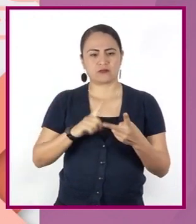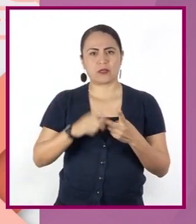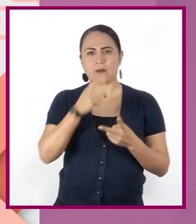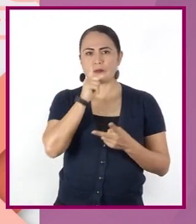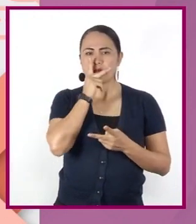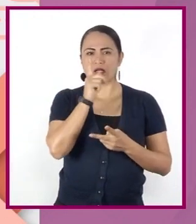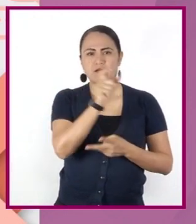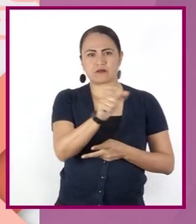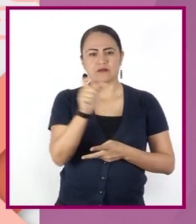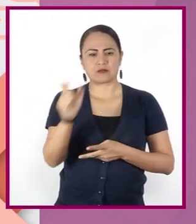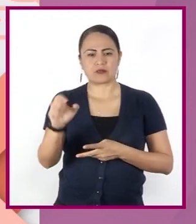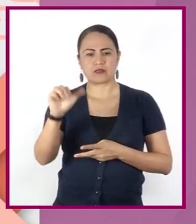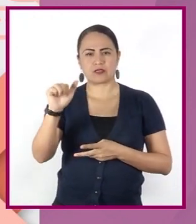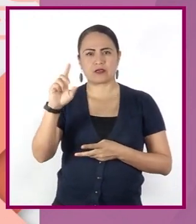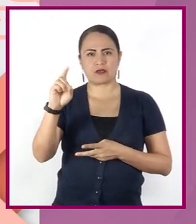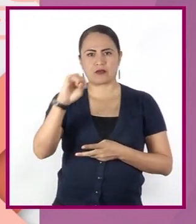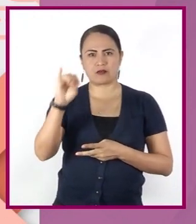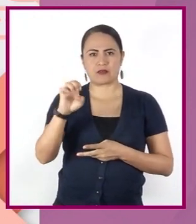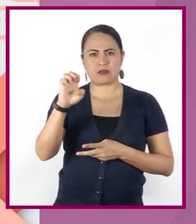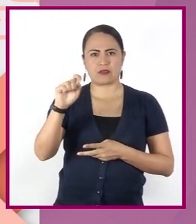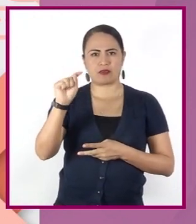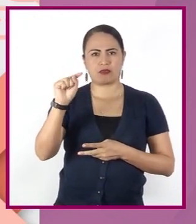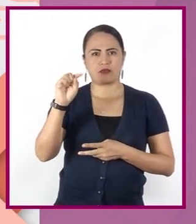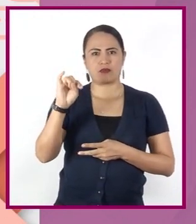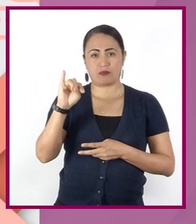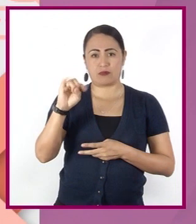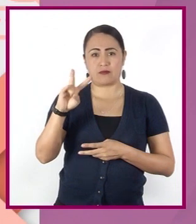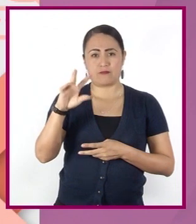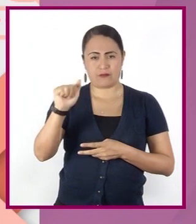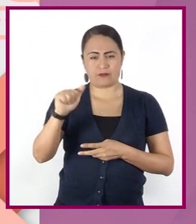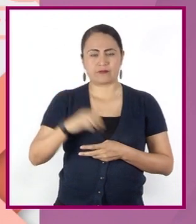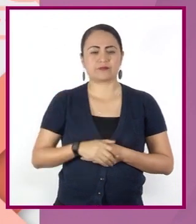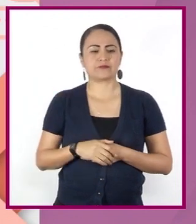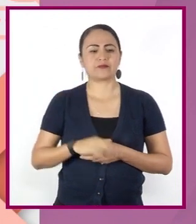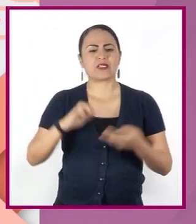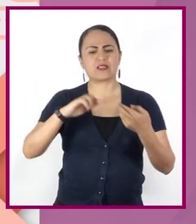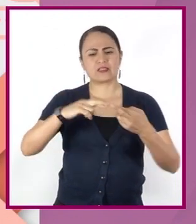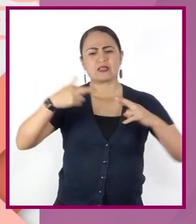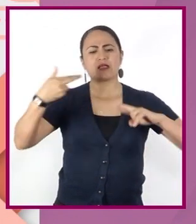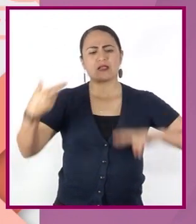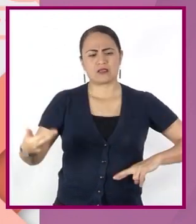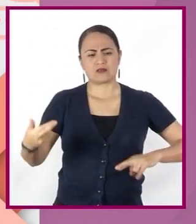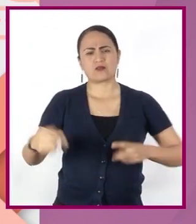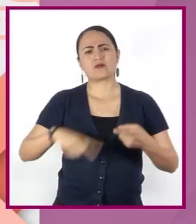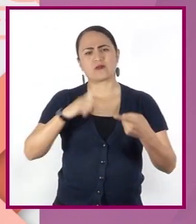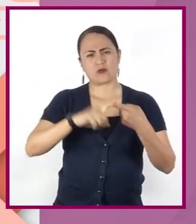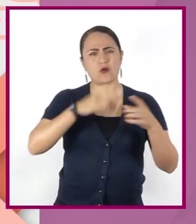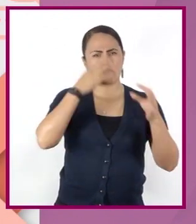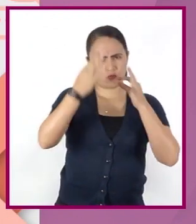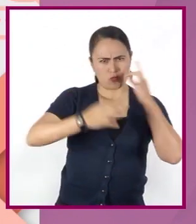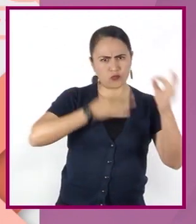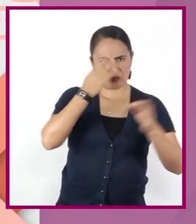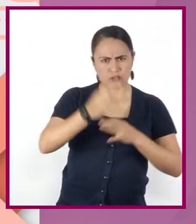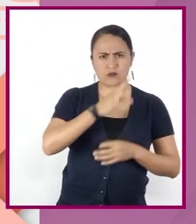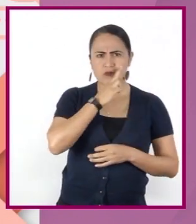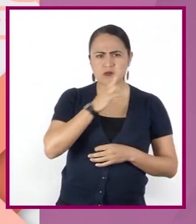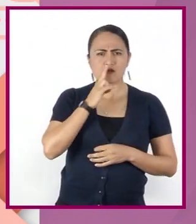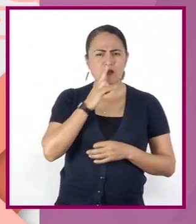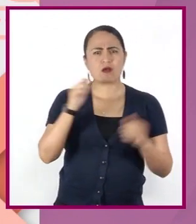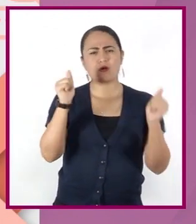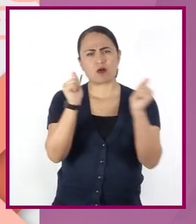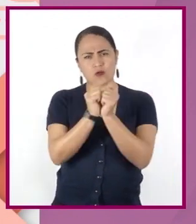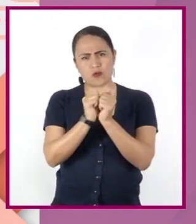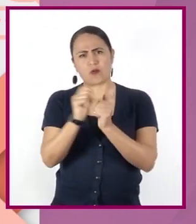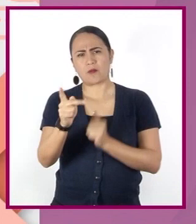frase adjetiva? ¿Qué relación consideras que existe entre la noticia y las frases